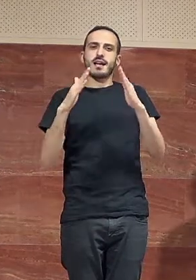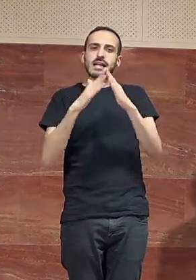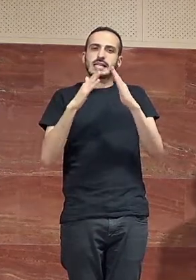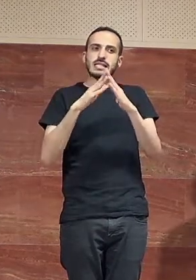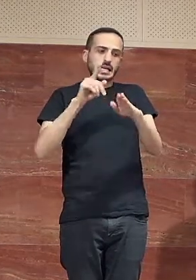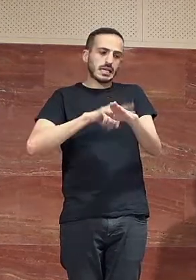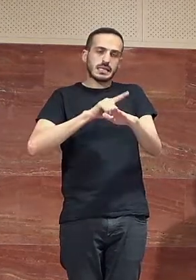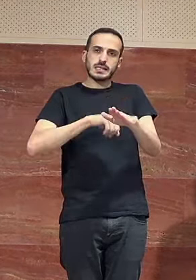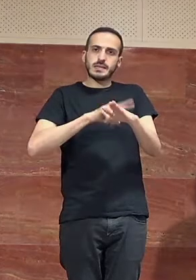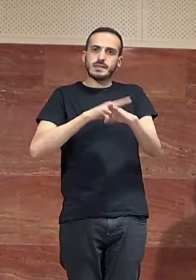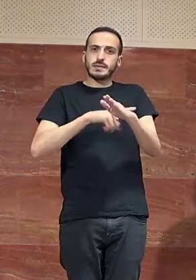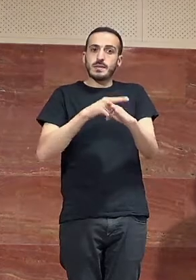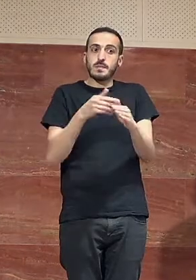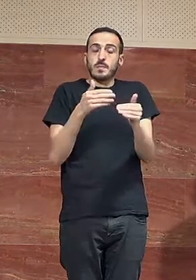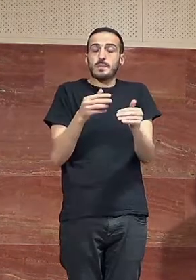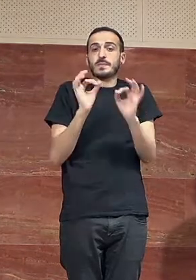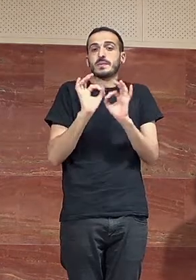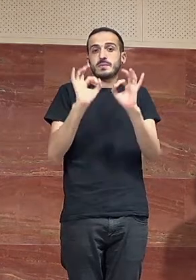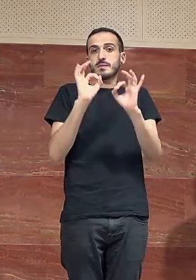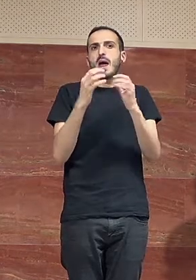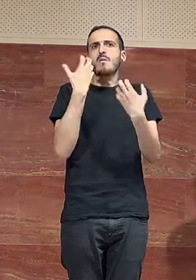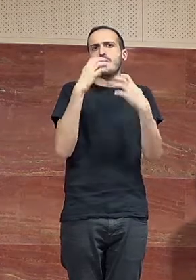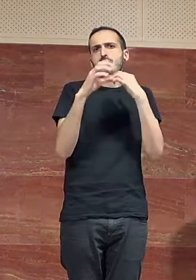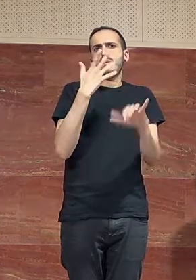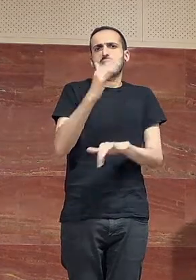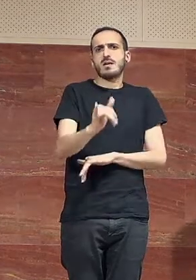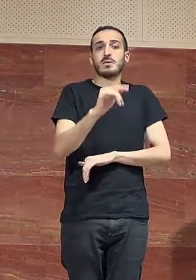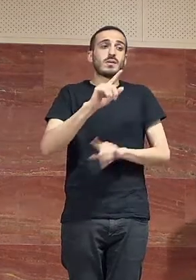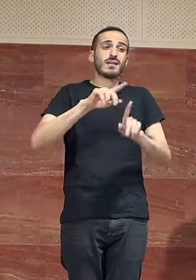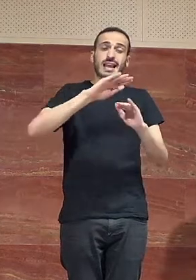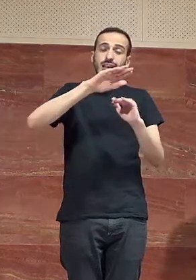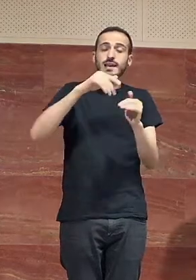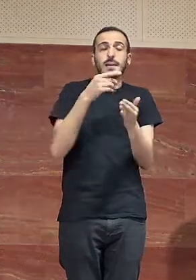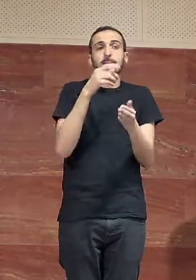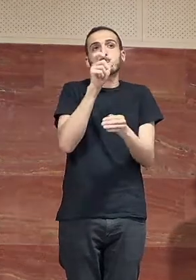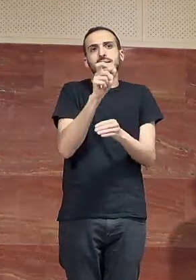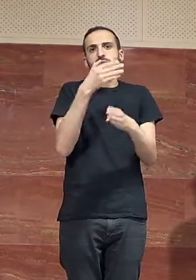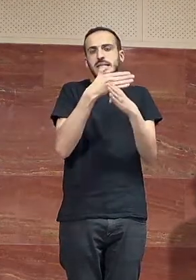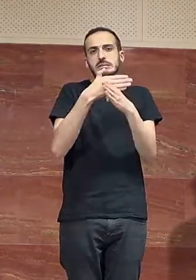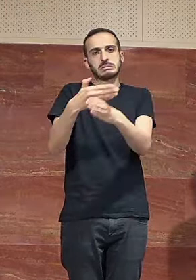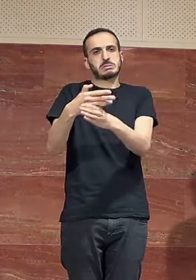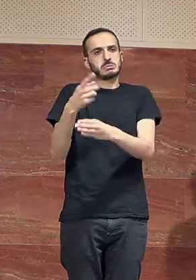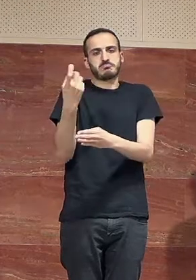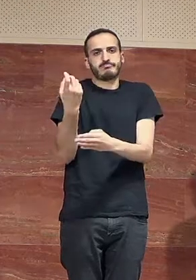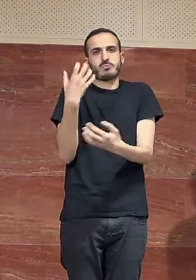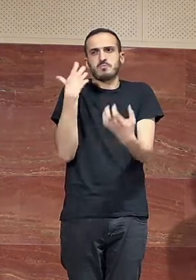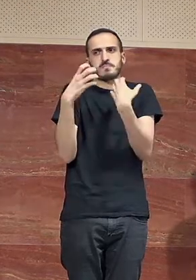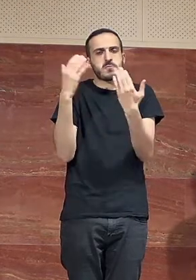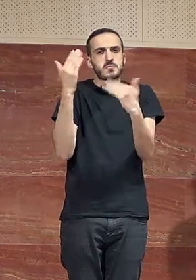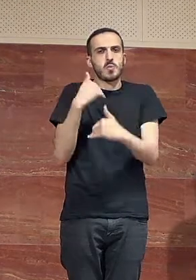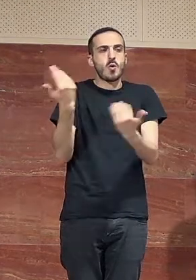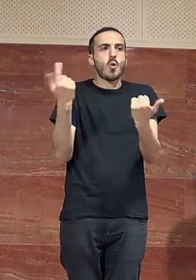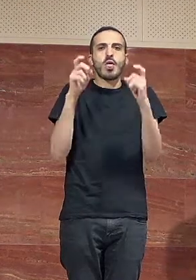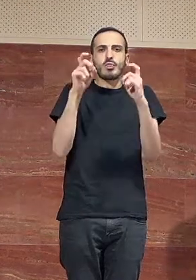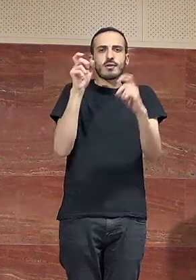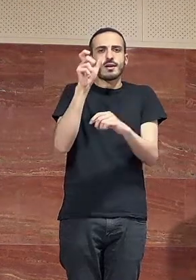tiempo o la disposición para protestar, ¿no? En cambio, el resto no reivindicamos la necesidad de un banco, la necesidad de eliminar un volardo o de educar